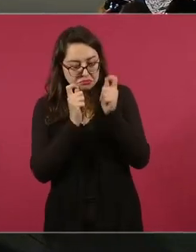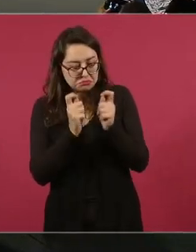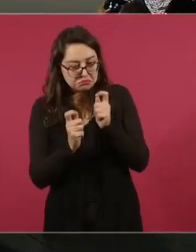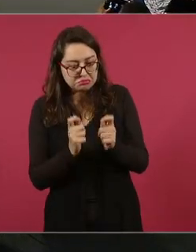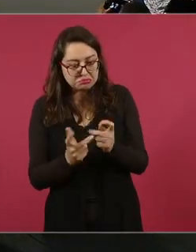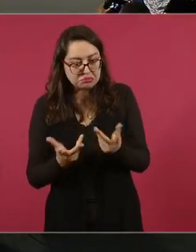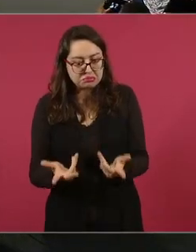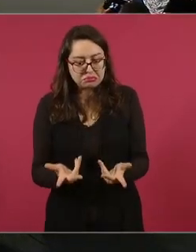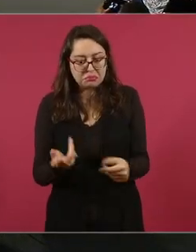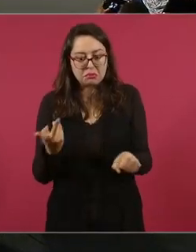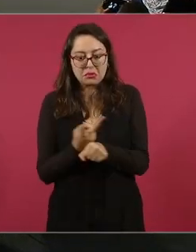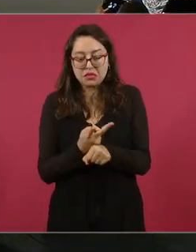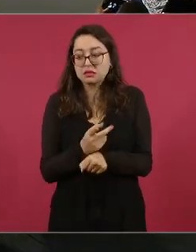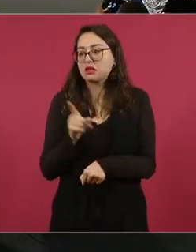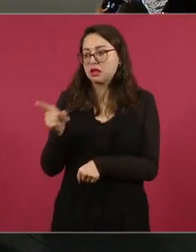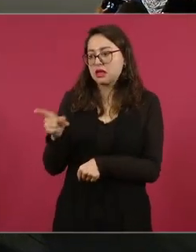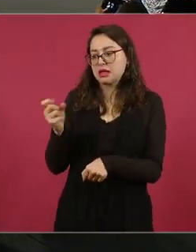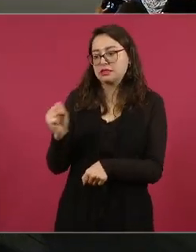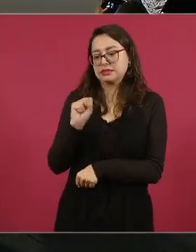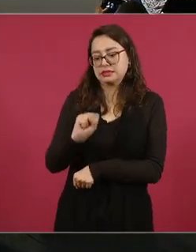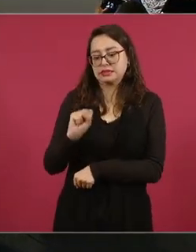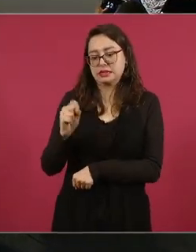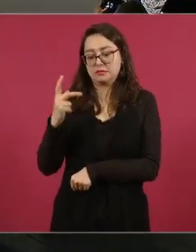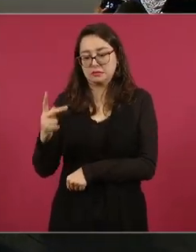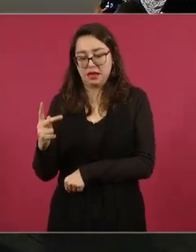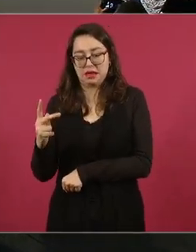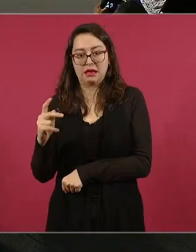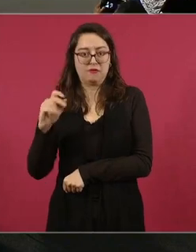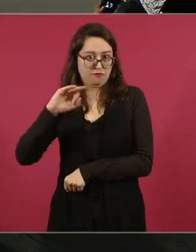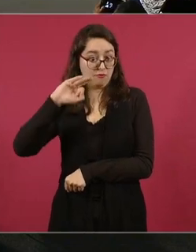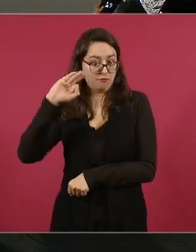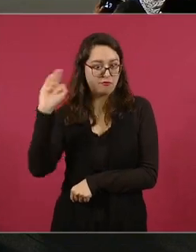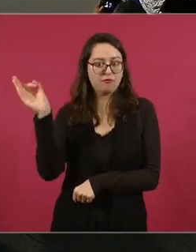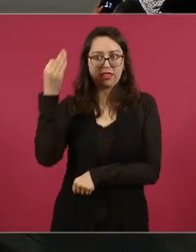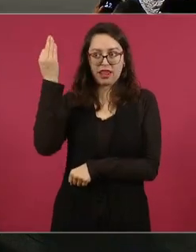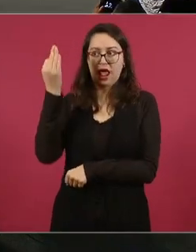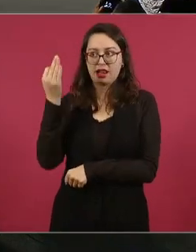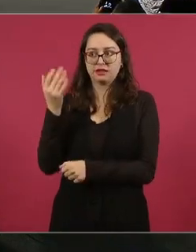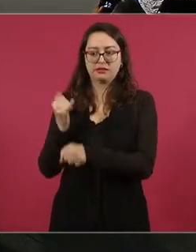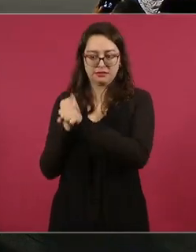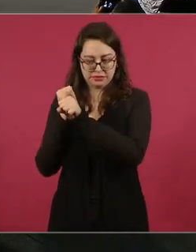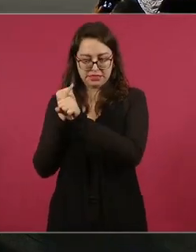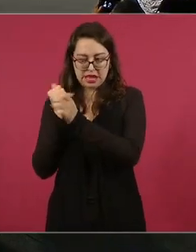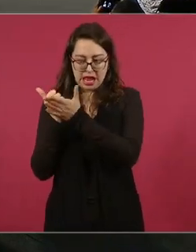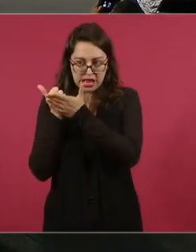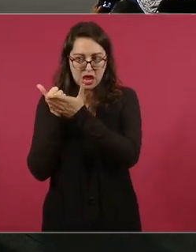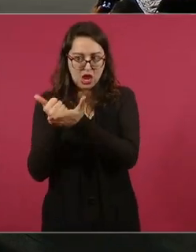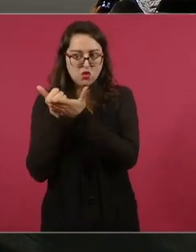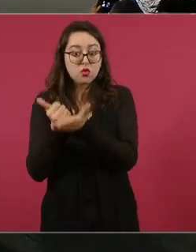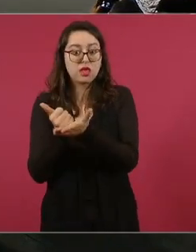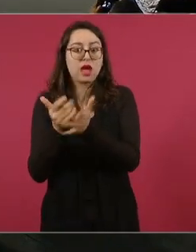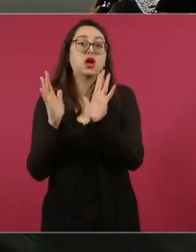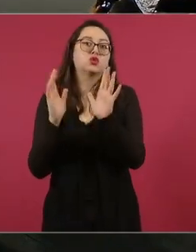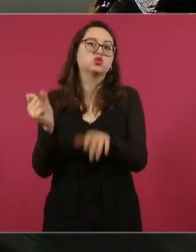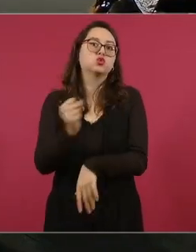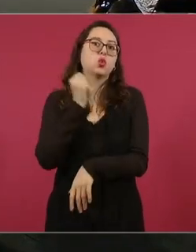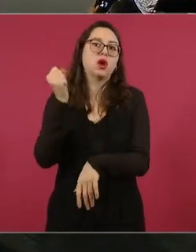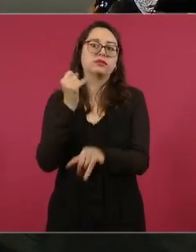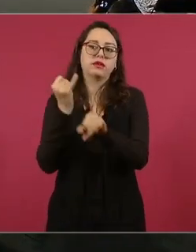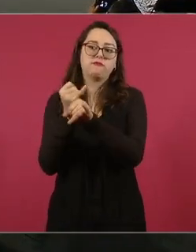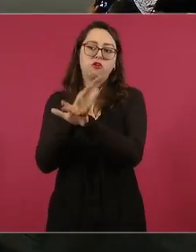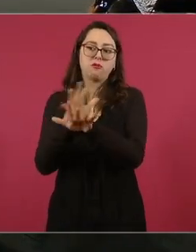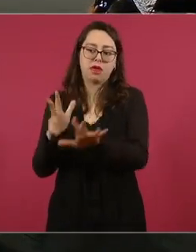gracias a que la Secretaría de Seguridad se ha acercado con ellos y ha coadyuvado con ellos. De no ser así no tendríamos ni siquiera esa información.